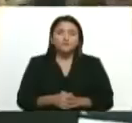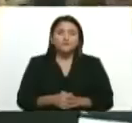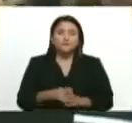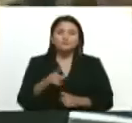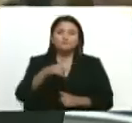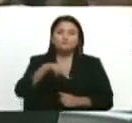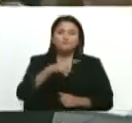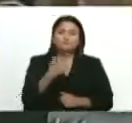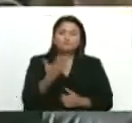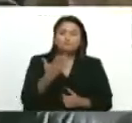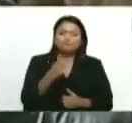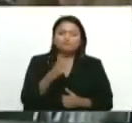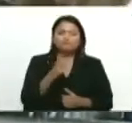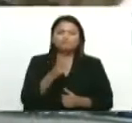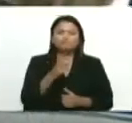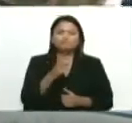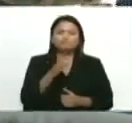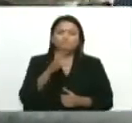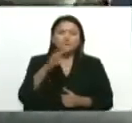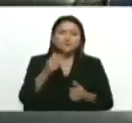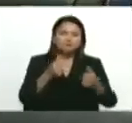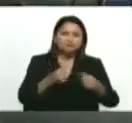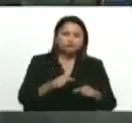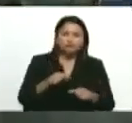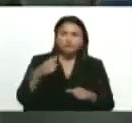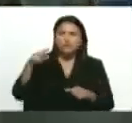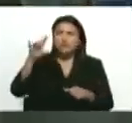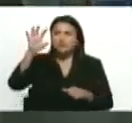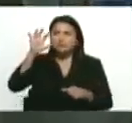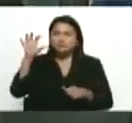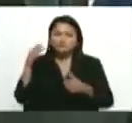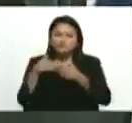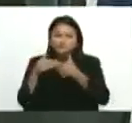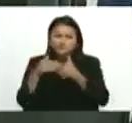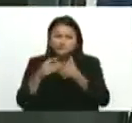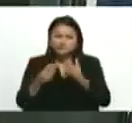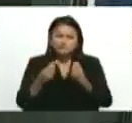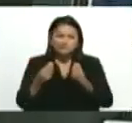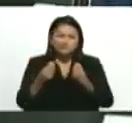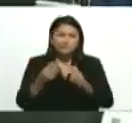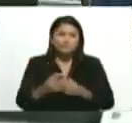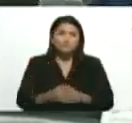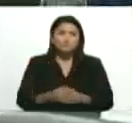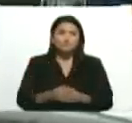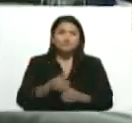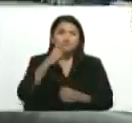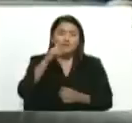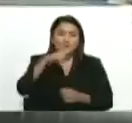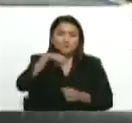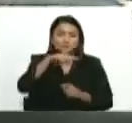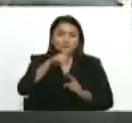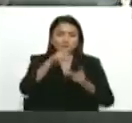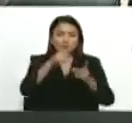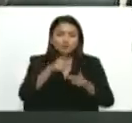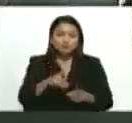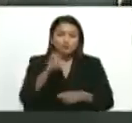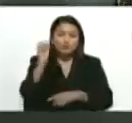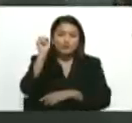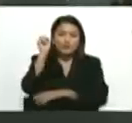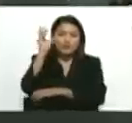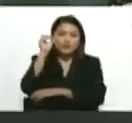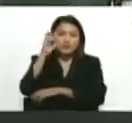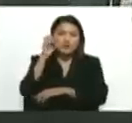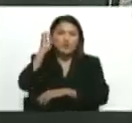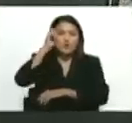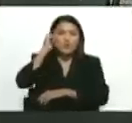decimos claramente porque lo que observamos ante esta resolución que presenta este Parlamento